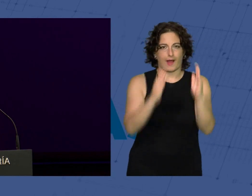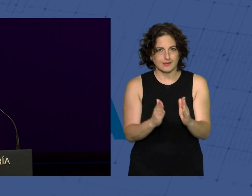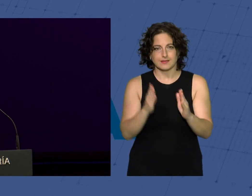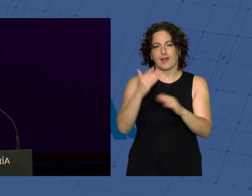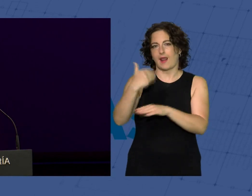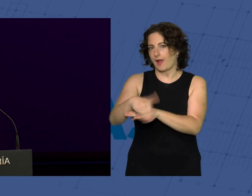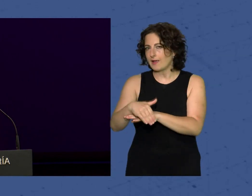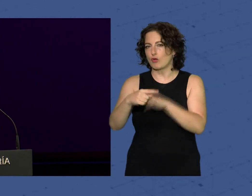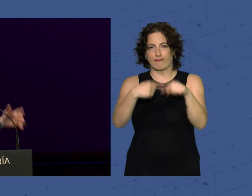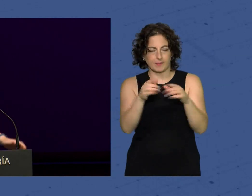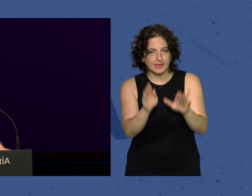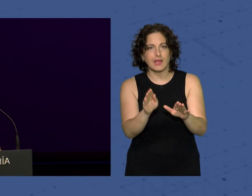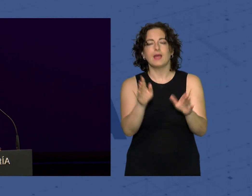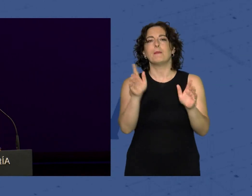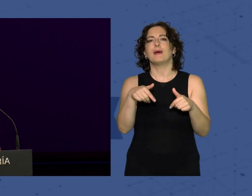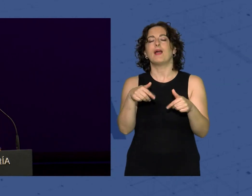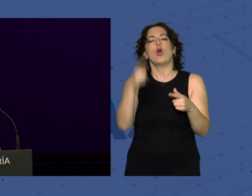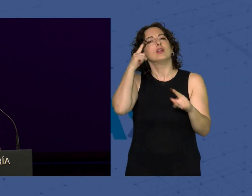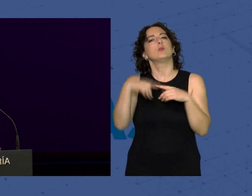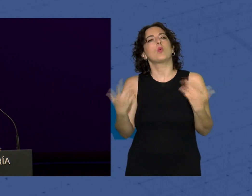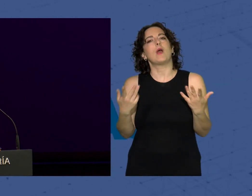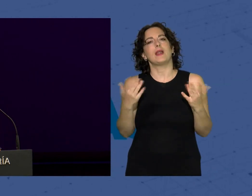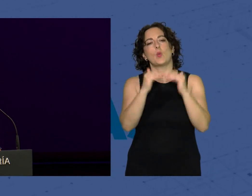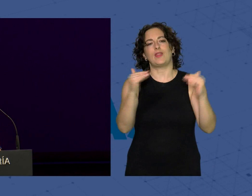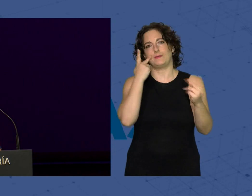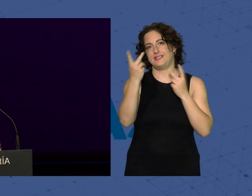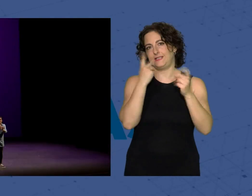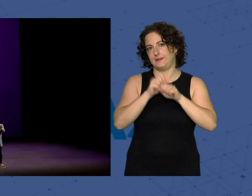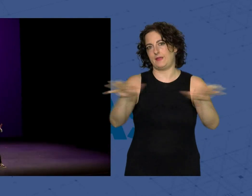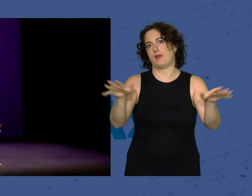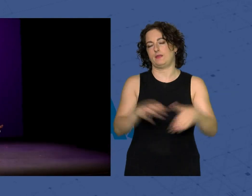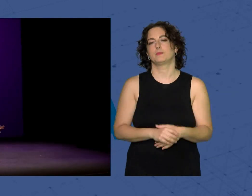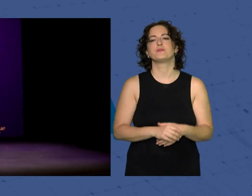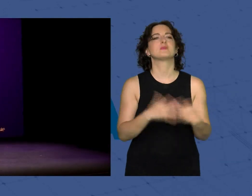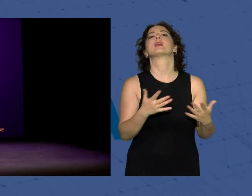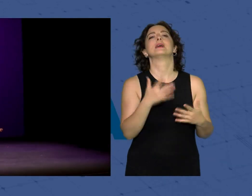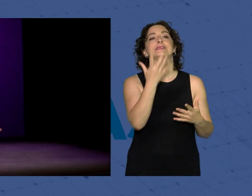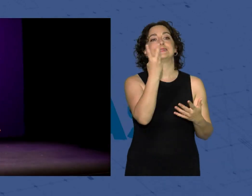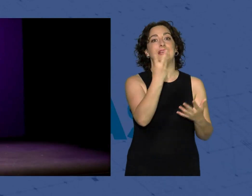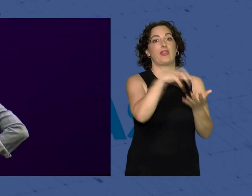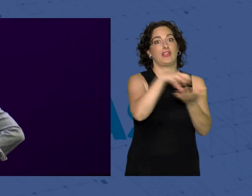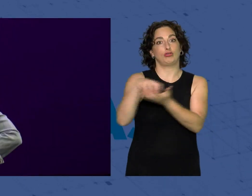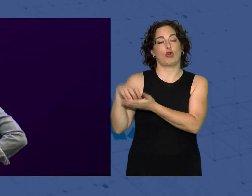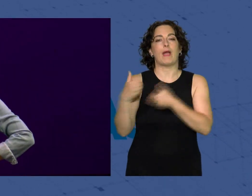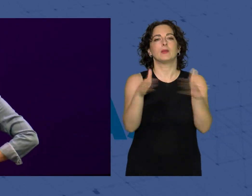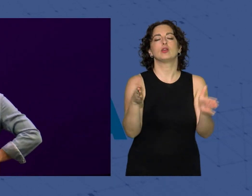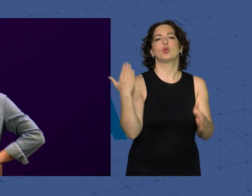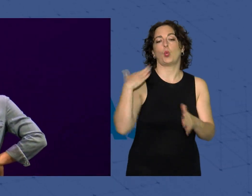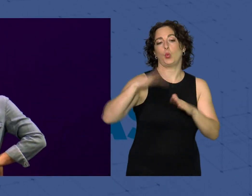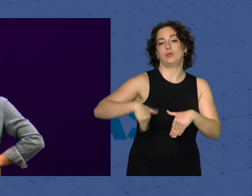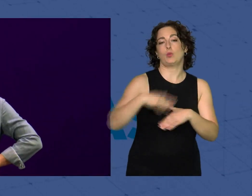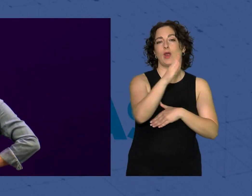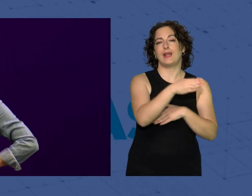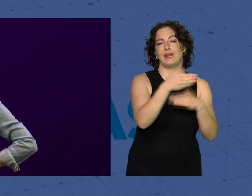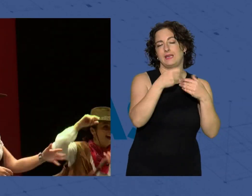vuestra calle, con vuestra familia, para visibilizar la igualdad, la igualdad real. Con tres centros abiertos, el último inaugurado en el Barrio de los Molinos